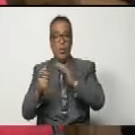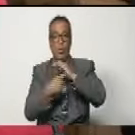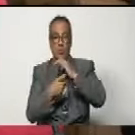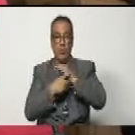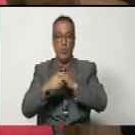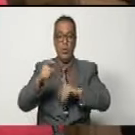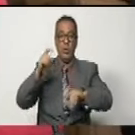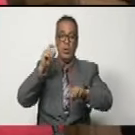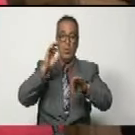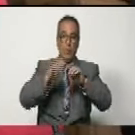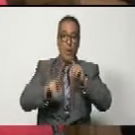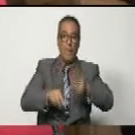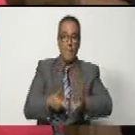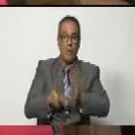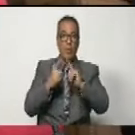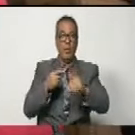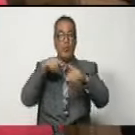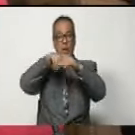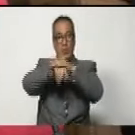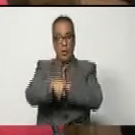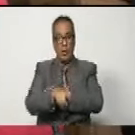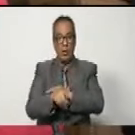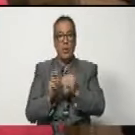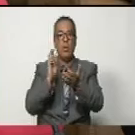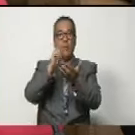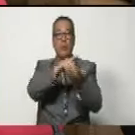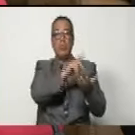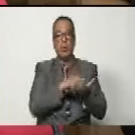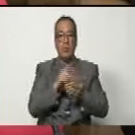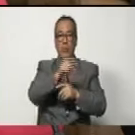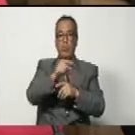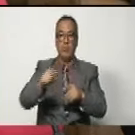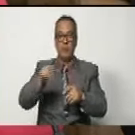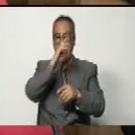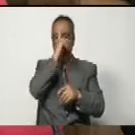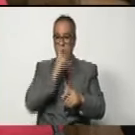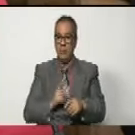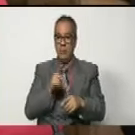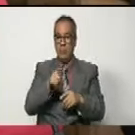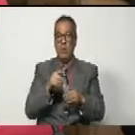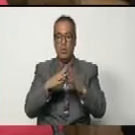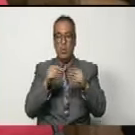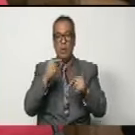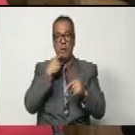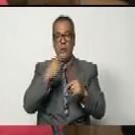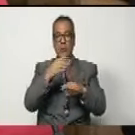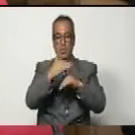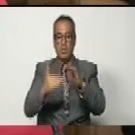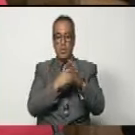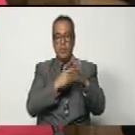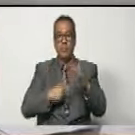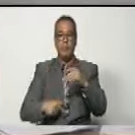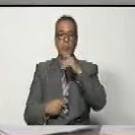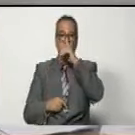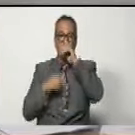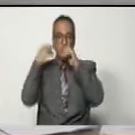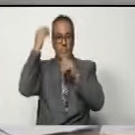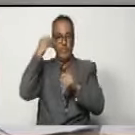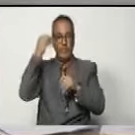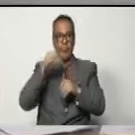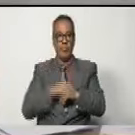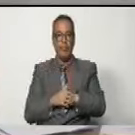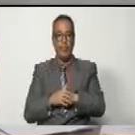y tecnológicos que permitan la inclusión y participación de las personas con discapacidad. Es todo, ciudadano vicepresidente. En